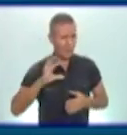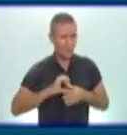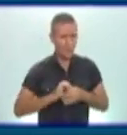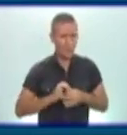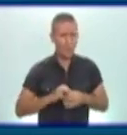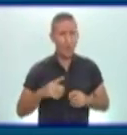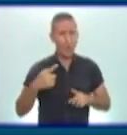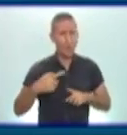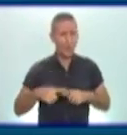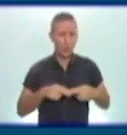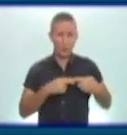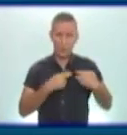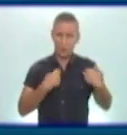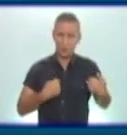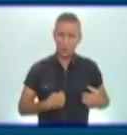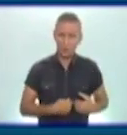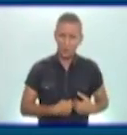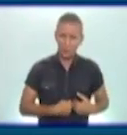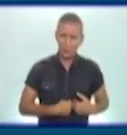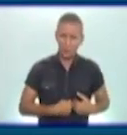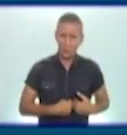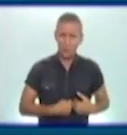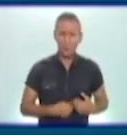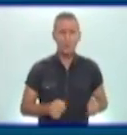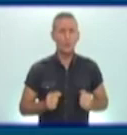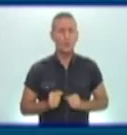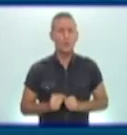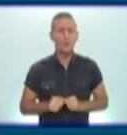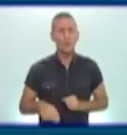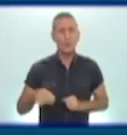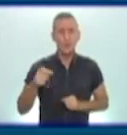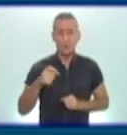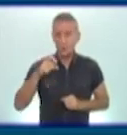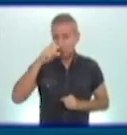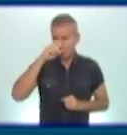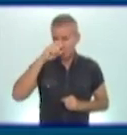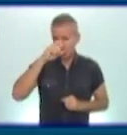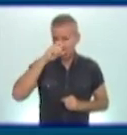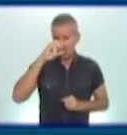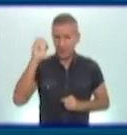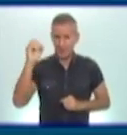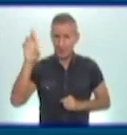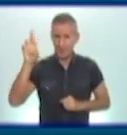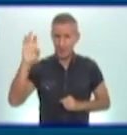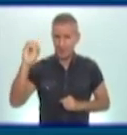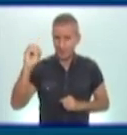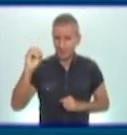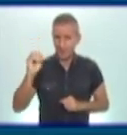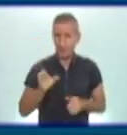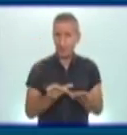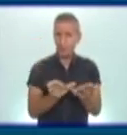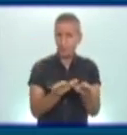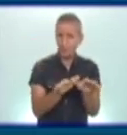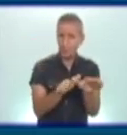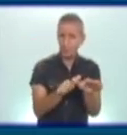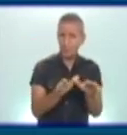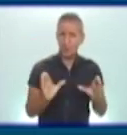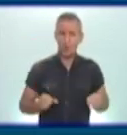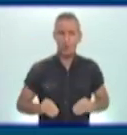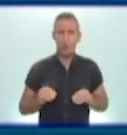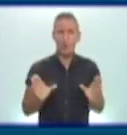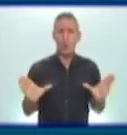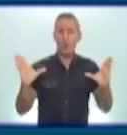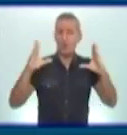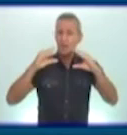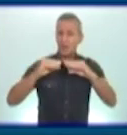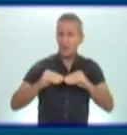Corazón, El Principito, La Edad de Oro, la revista Sun Sun, La Noche, los cuadernos